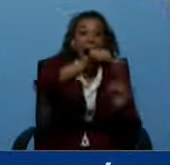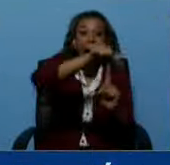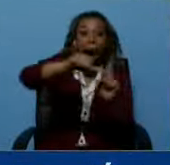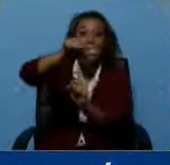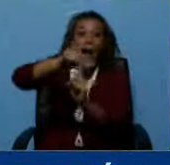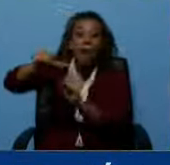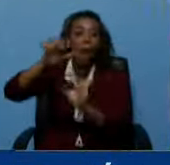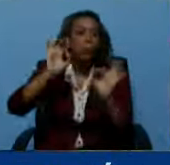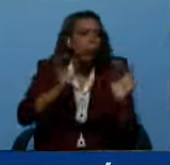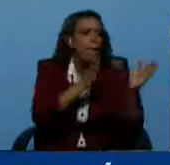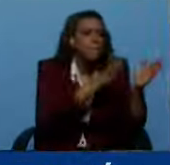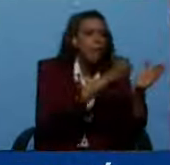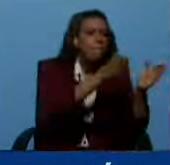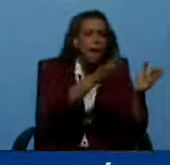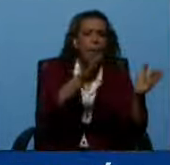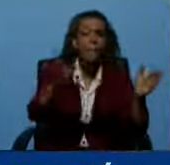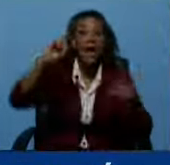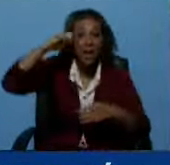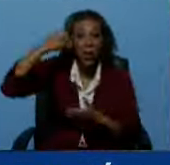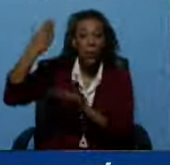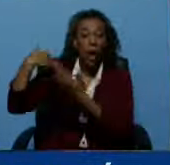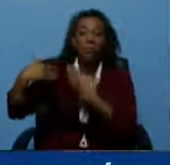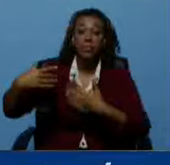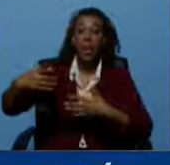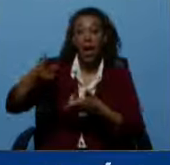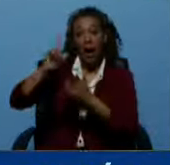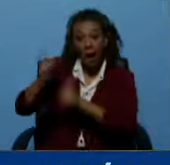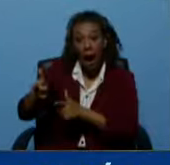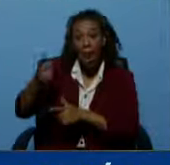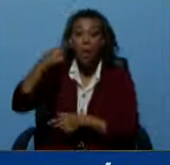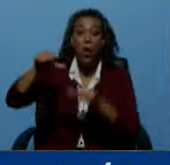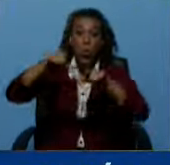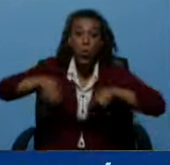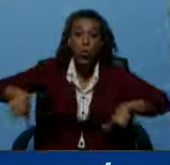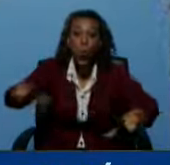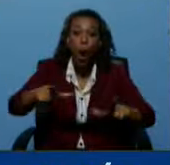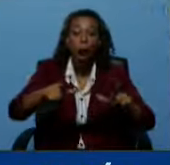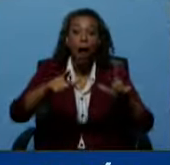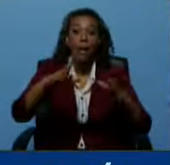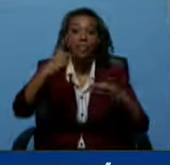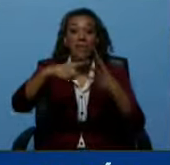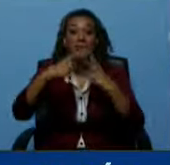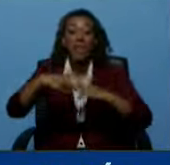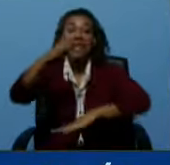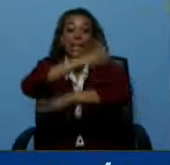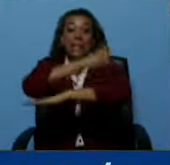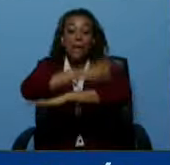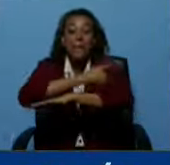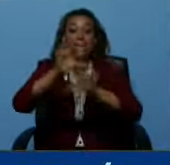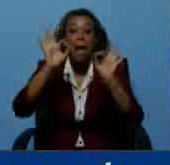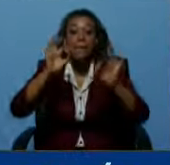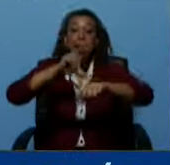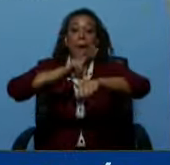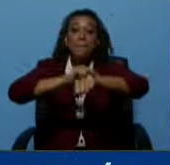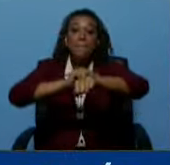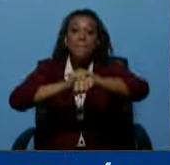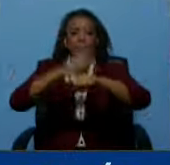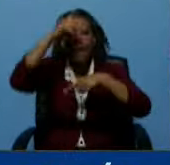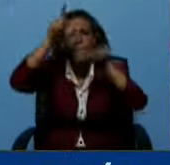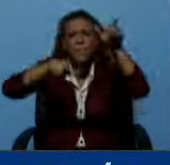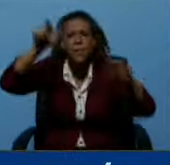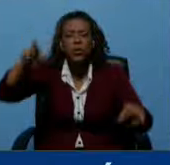nuestro centro. Recordando lo que dijo nuestro gobernador, que este es un centro multidisciplinario que permite que el paciente pueda